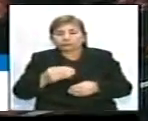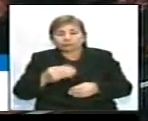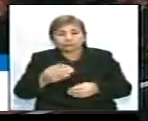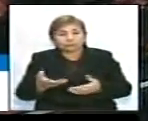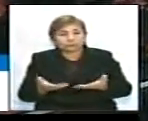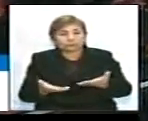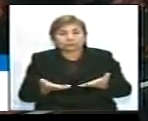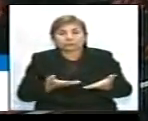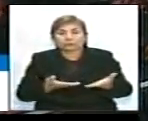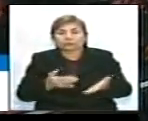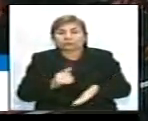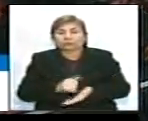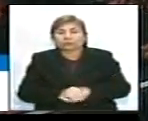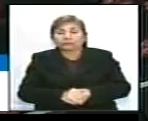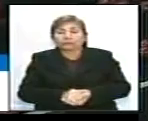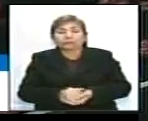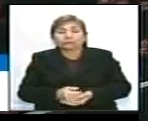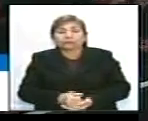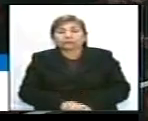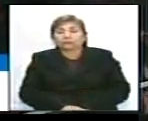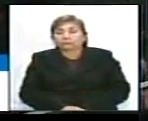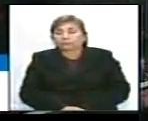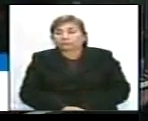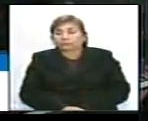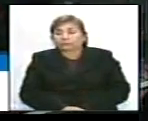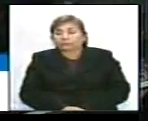para hacer esta sustitución?